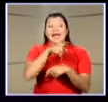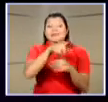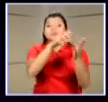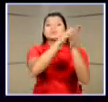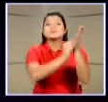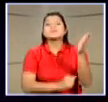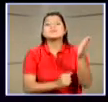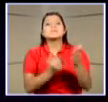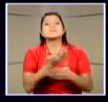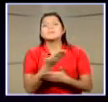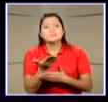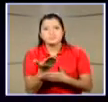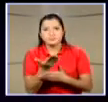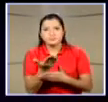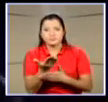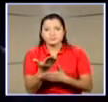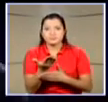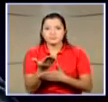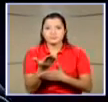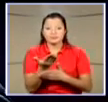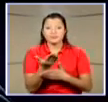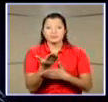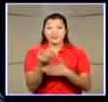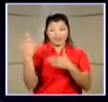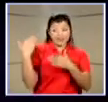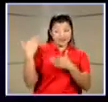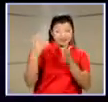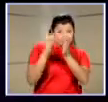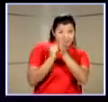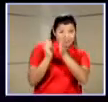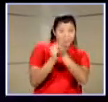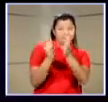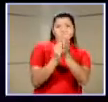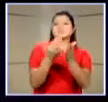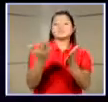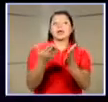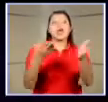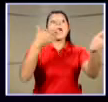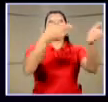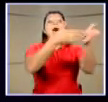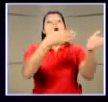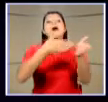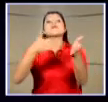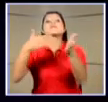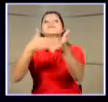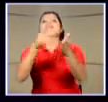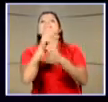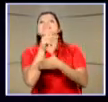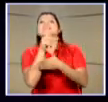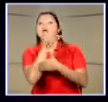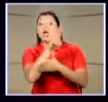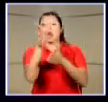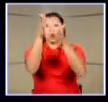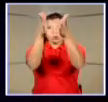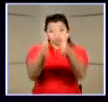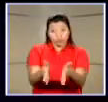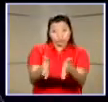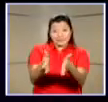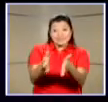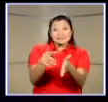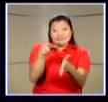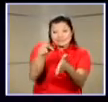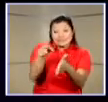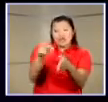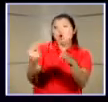recortes además afectan a gente del pueblo costarricense, usuaria